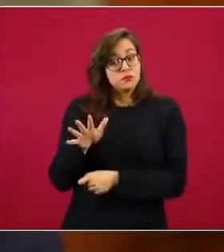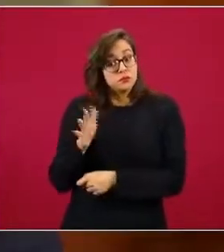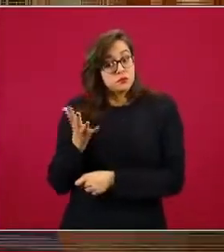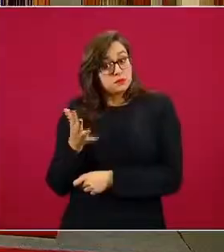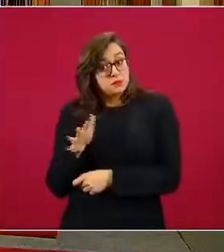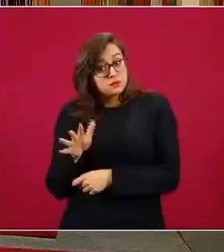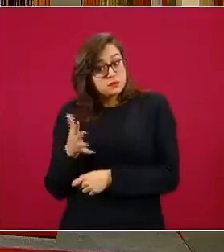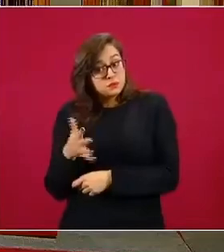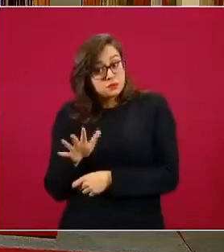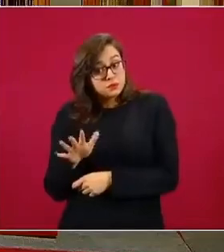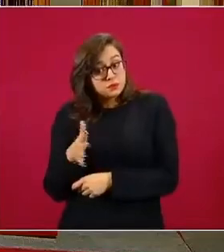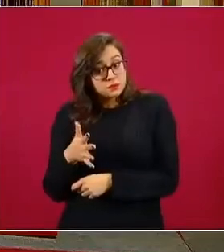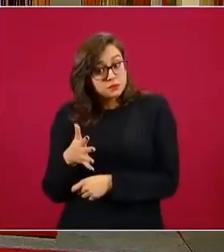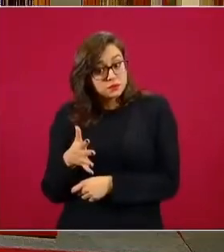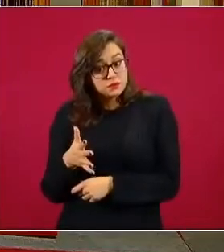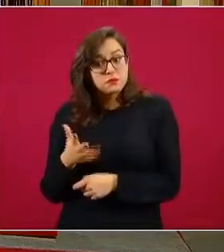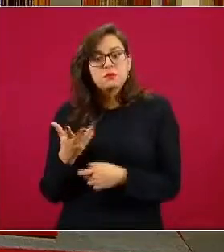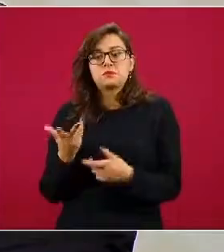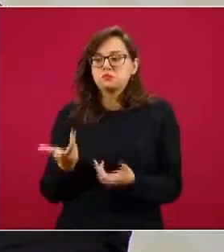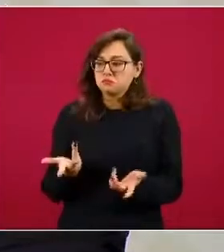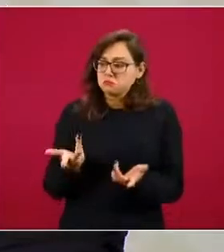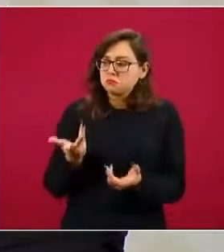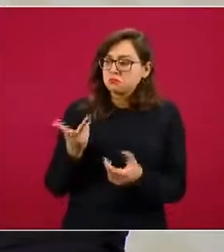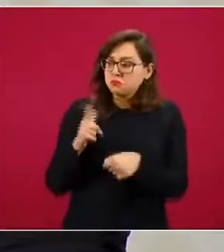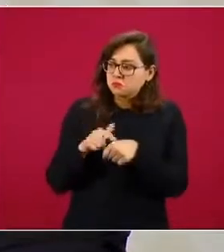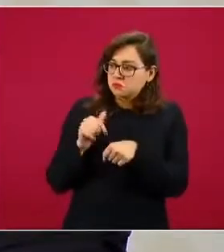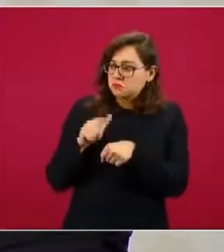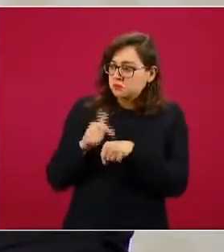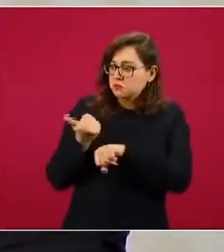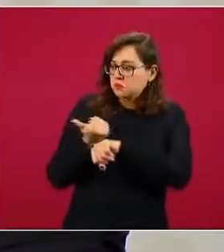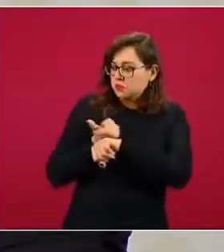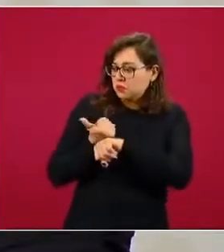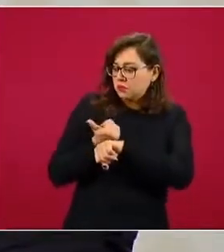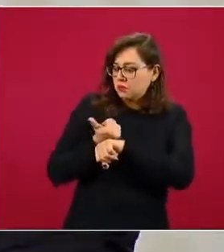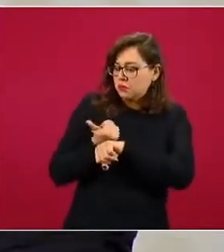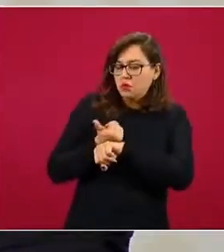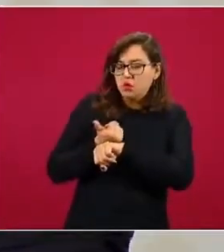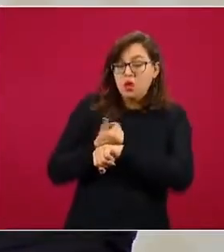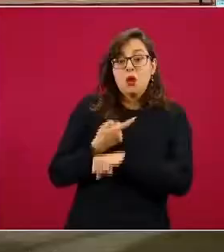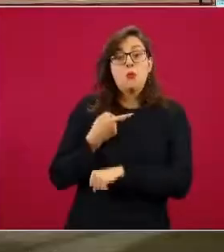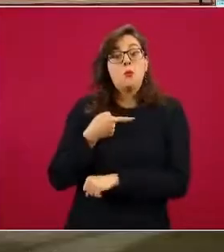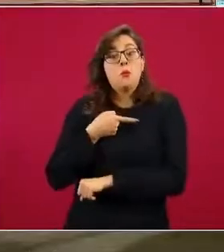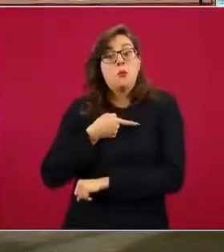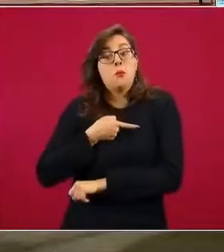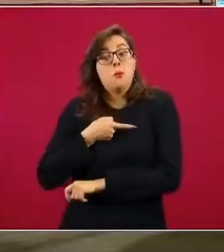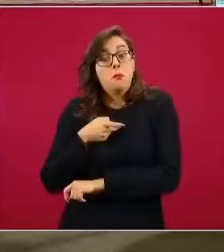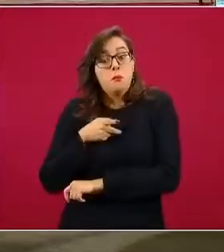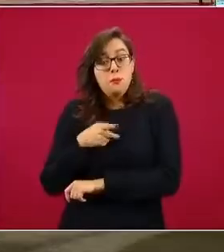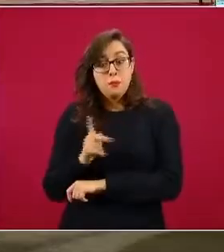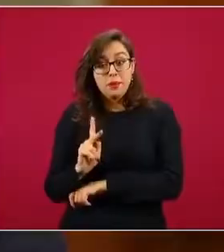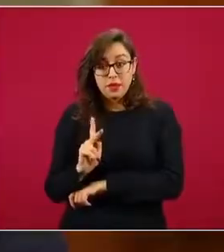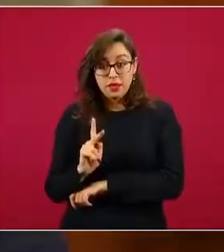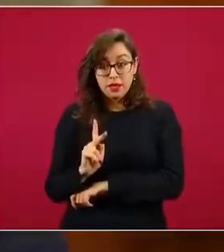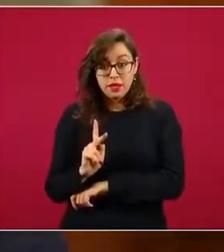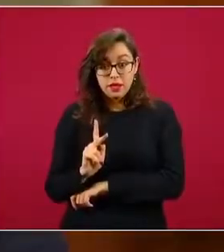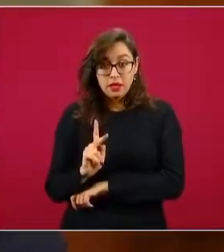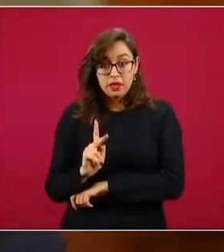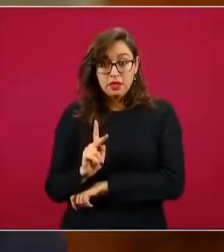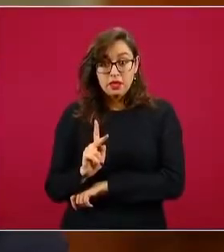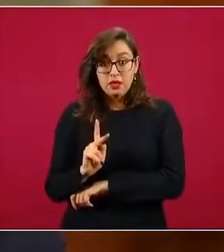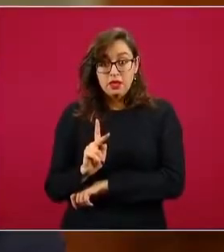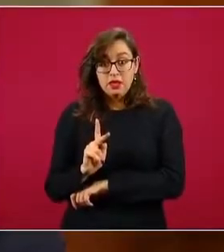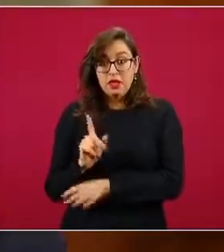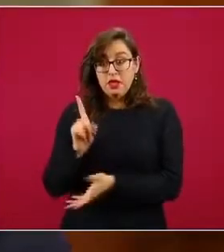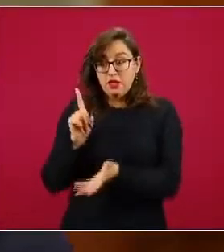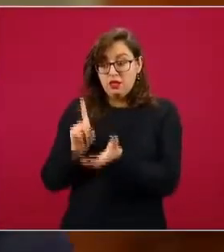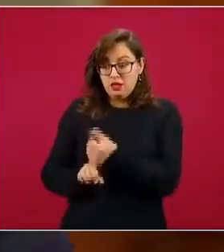estimación estatal, y decimos que el riesgo es moderado, pero ese riesgo moderado está a expensas de